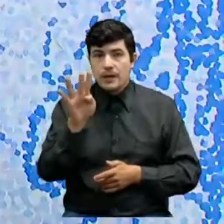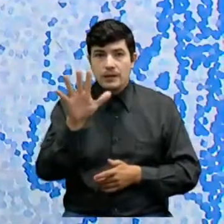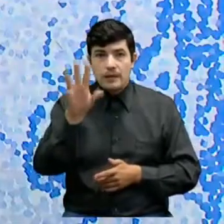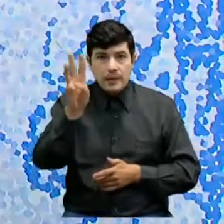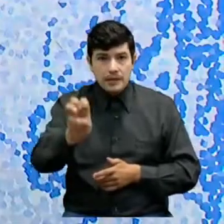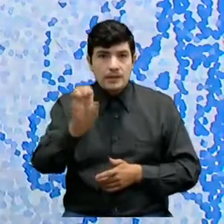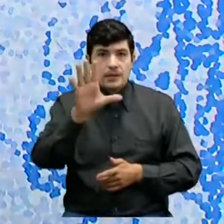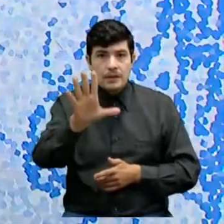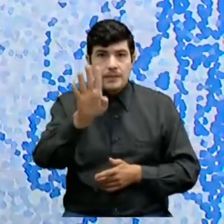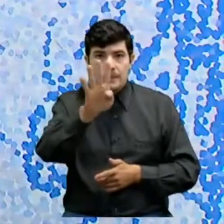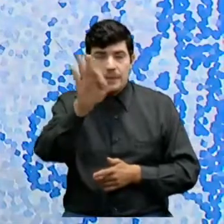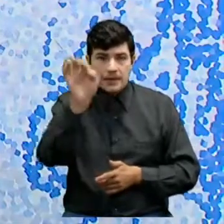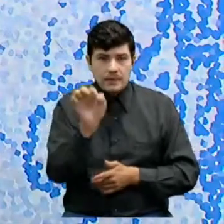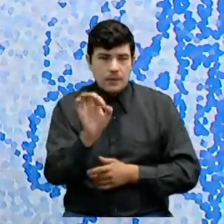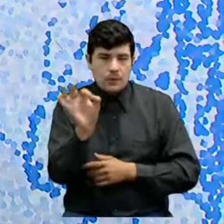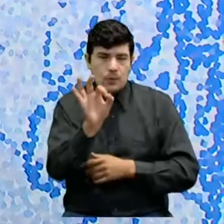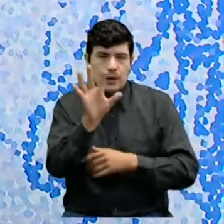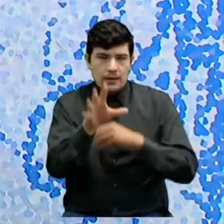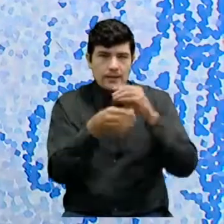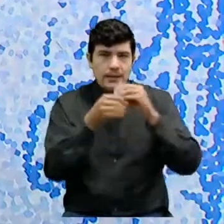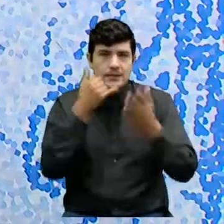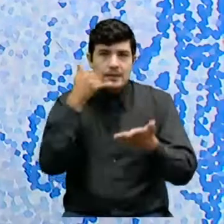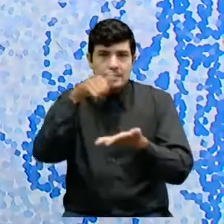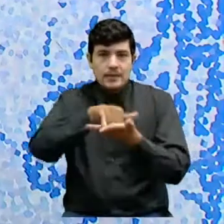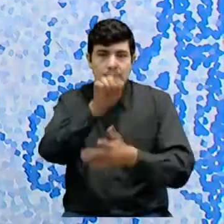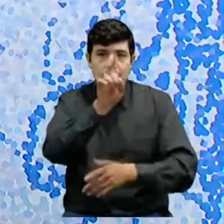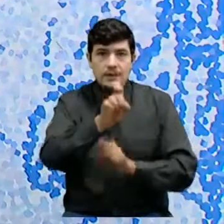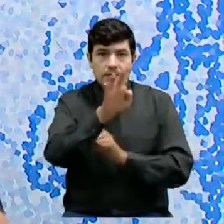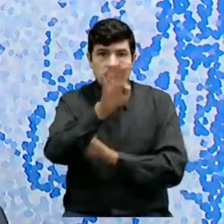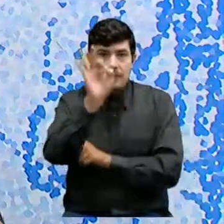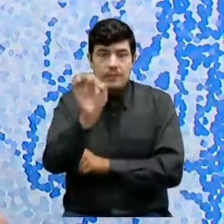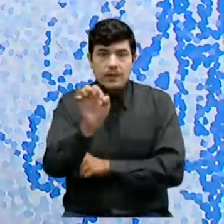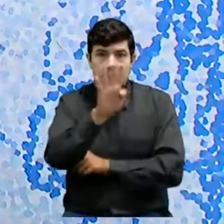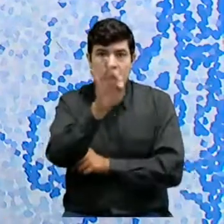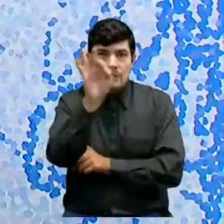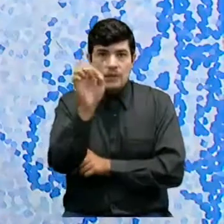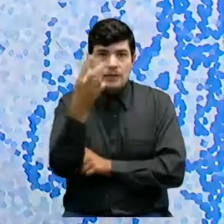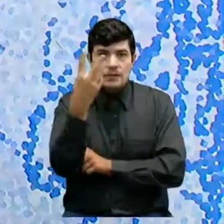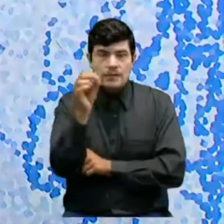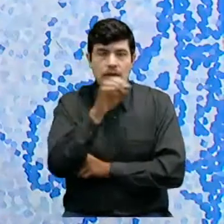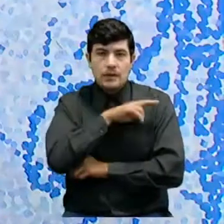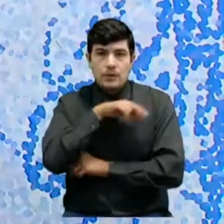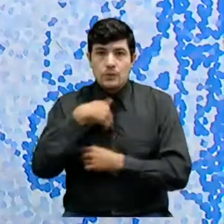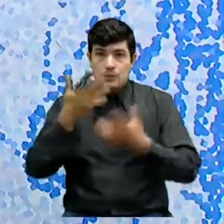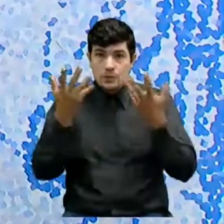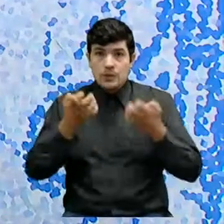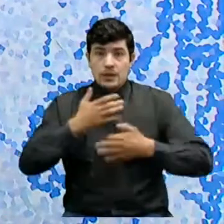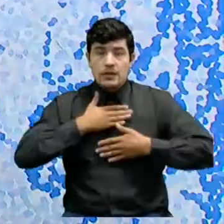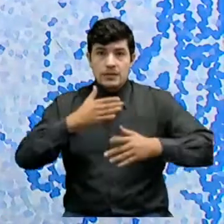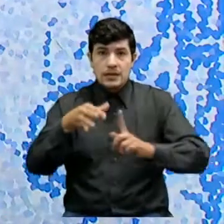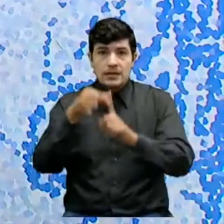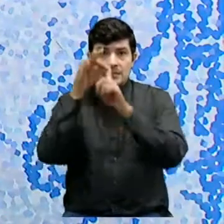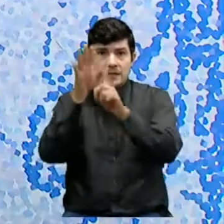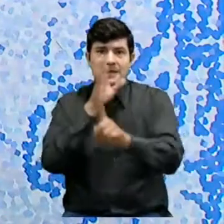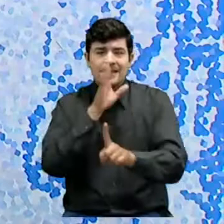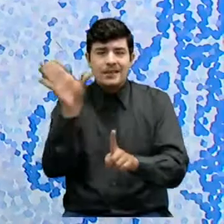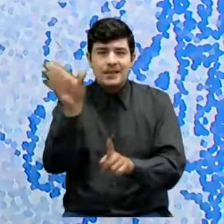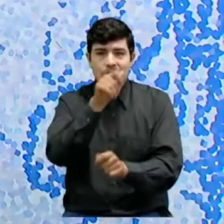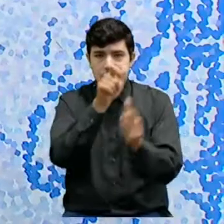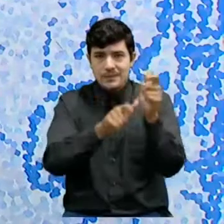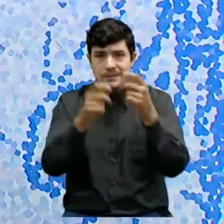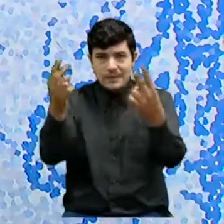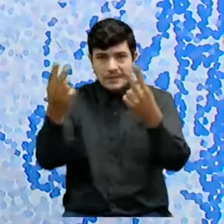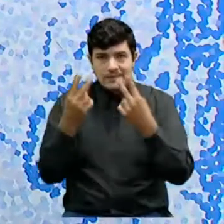310-245-8548 son nuestras líneas y 648-4820, y también queremos enviar un saludo muy especial a todos los televidentes que nos